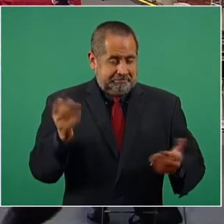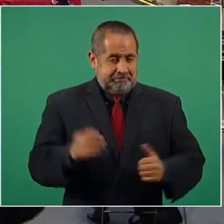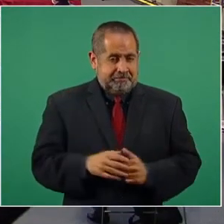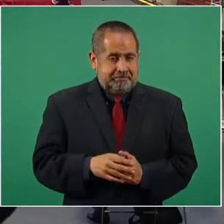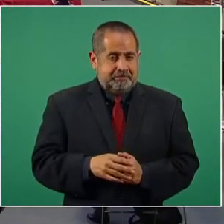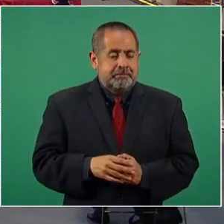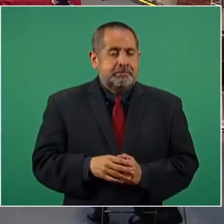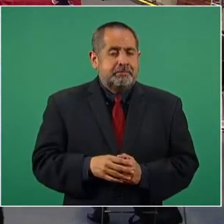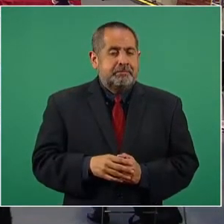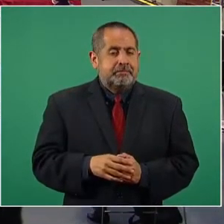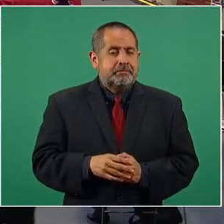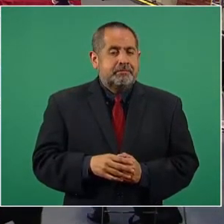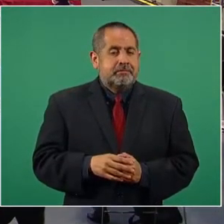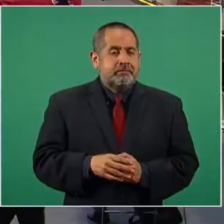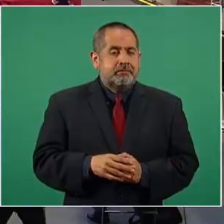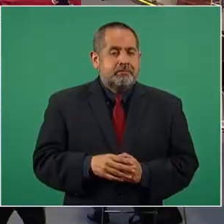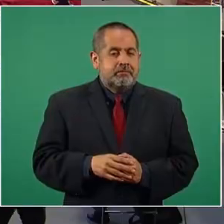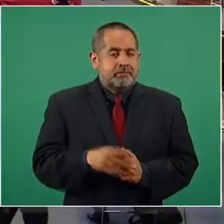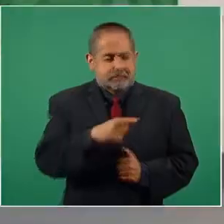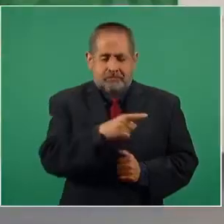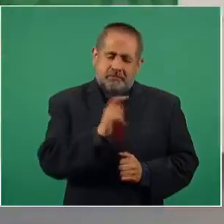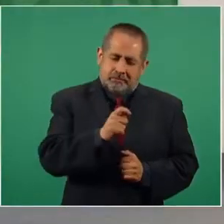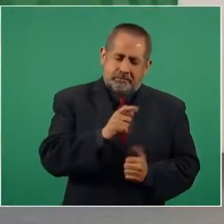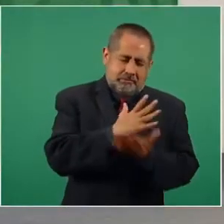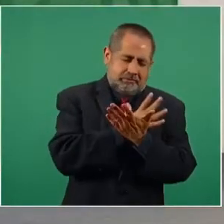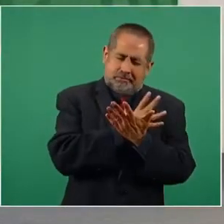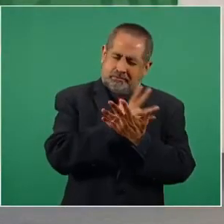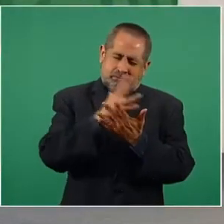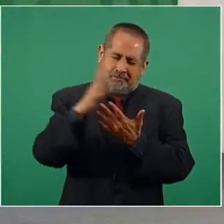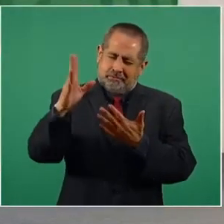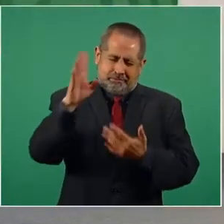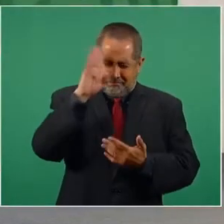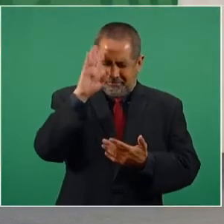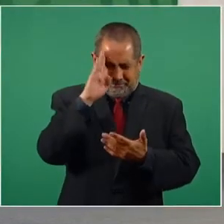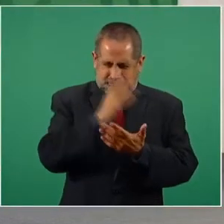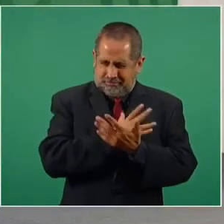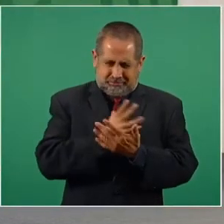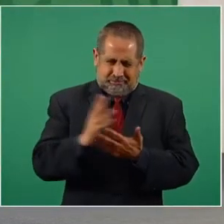pues es una exageración.